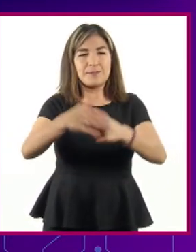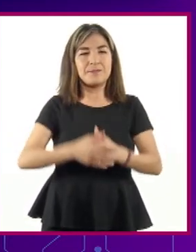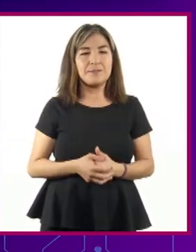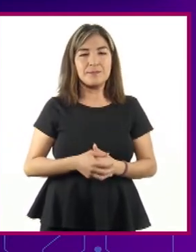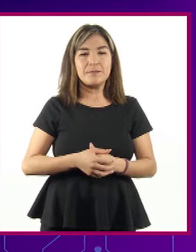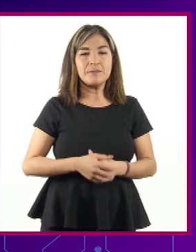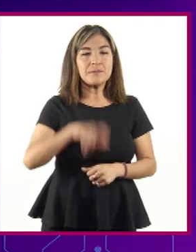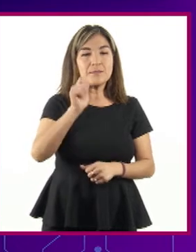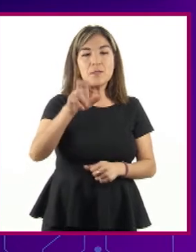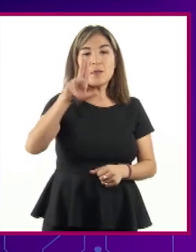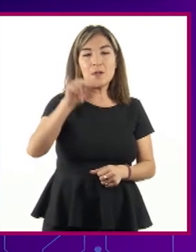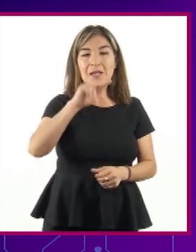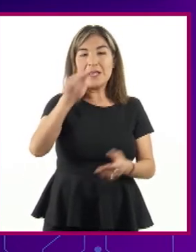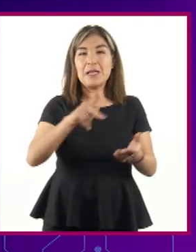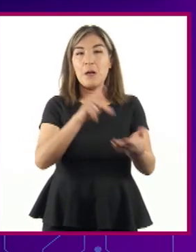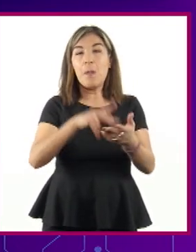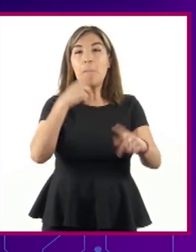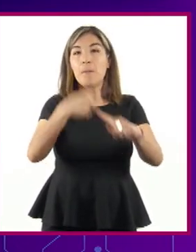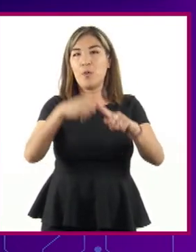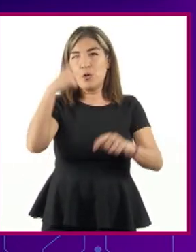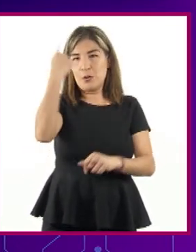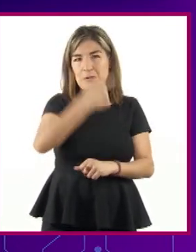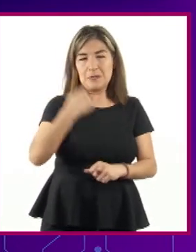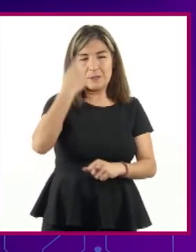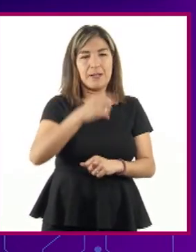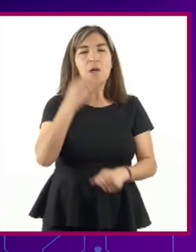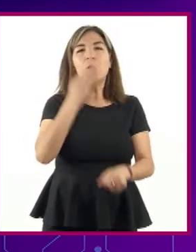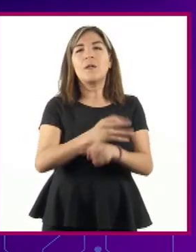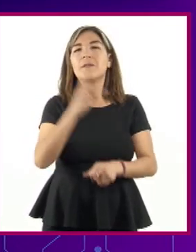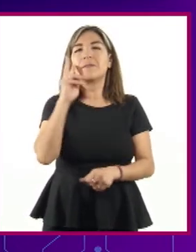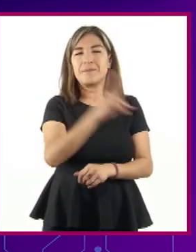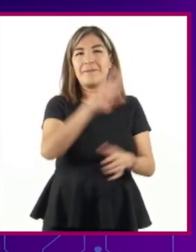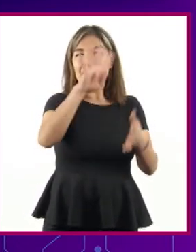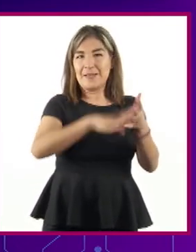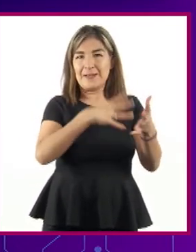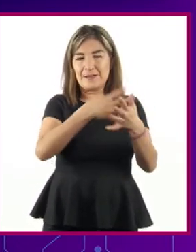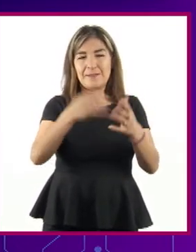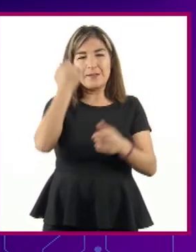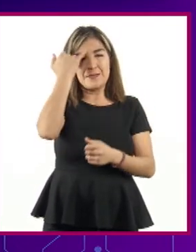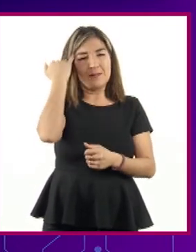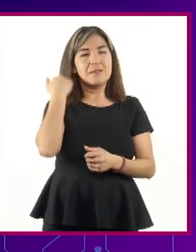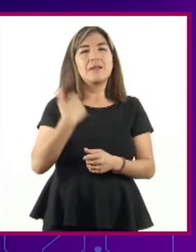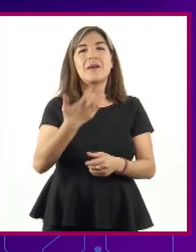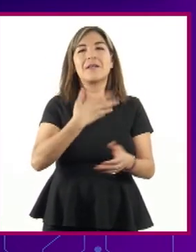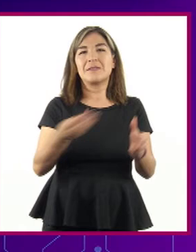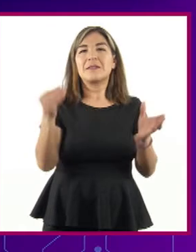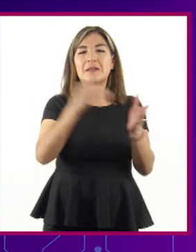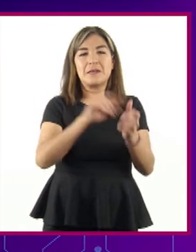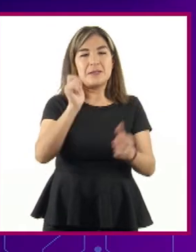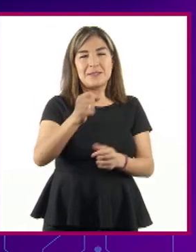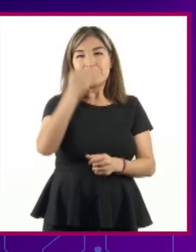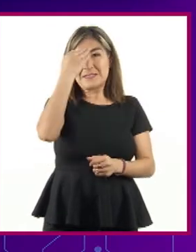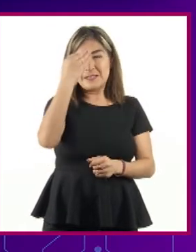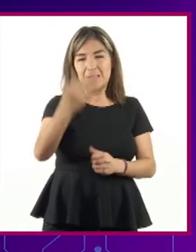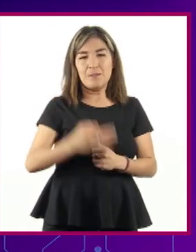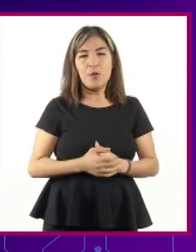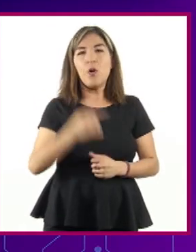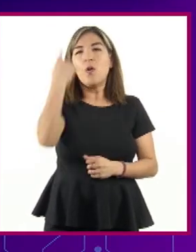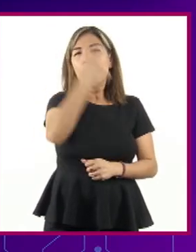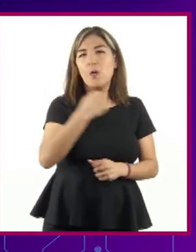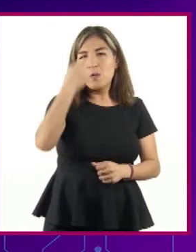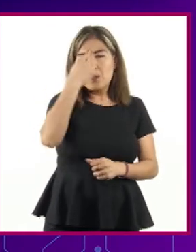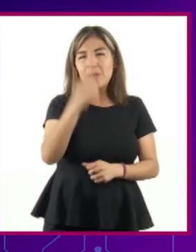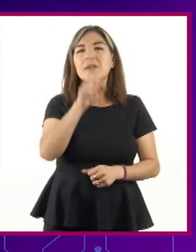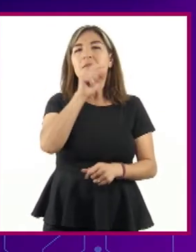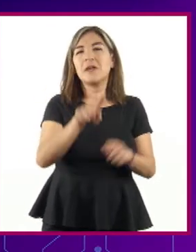80 kilómetros por hora. A continuación, se presenta una tabla en la que se ubica la fracción de tiempo en horas y